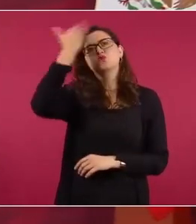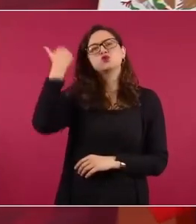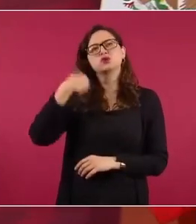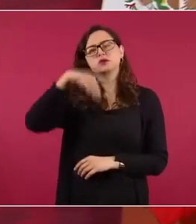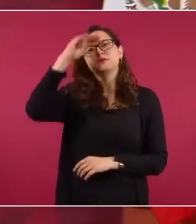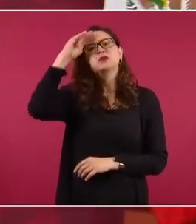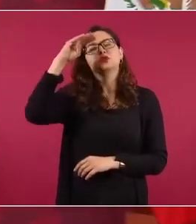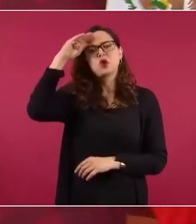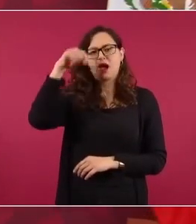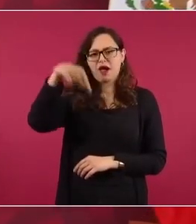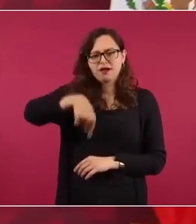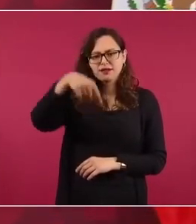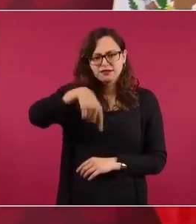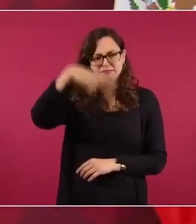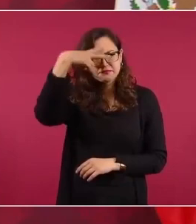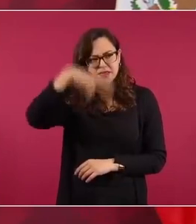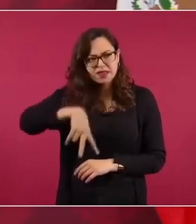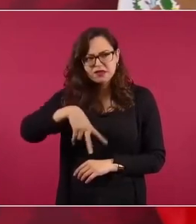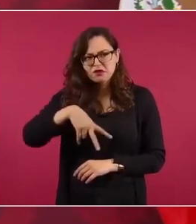especialistas